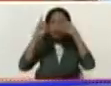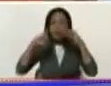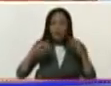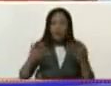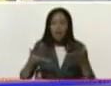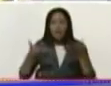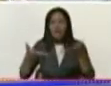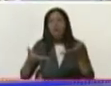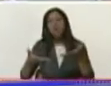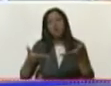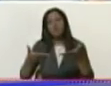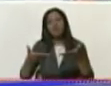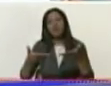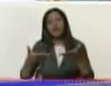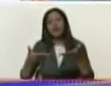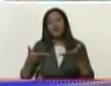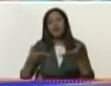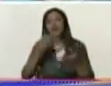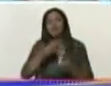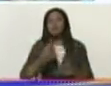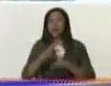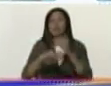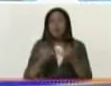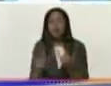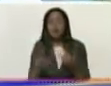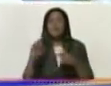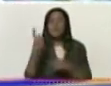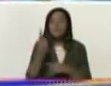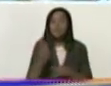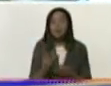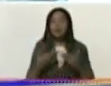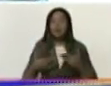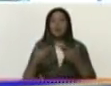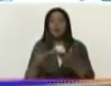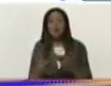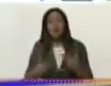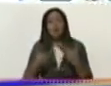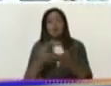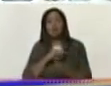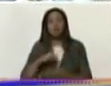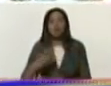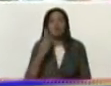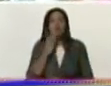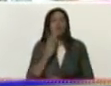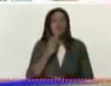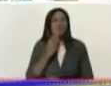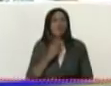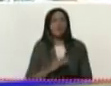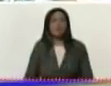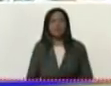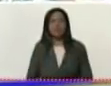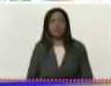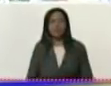En nombre de todos los padres, gracias, presidente, por ese hermoso regalo que resguarda nuestras tradiciones. Aquí se encuentra Salvador, el